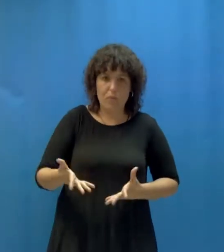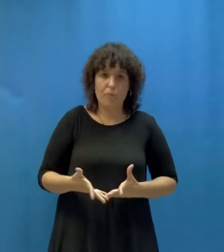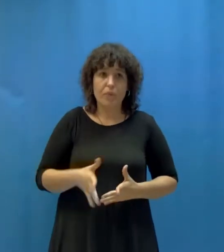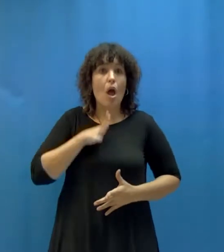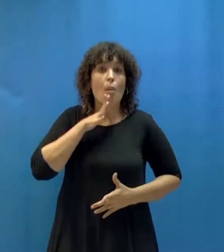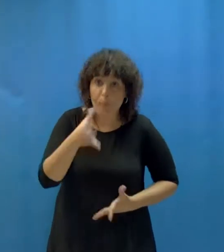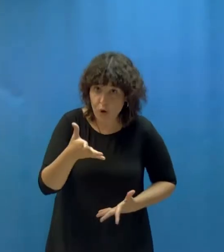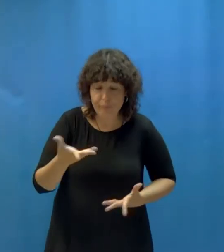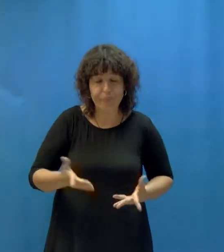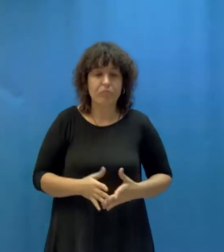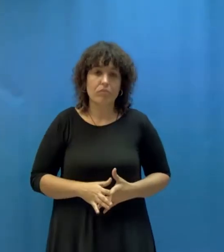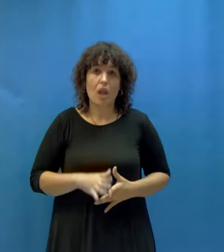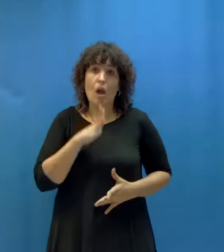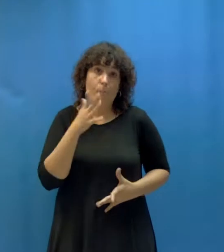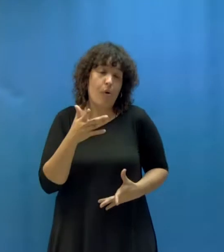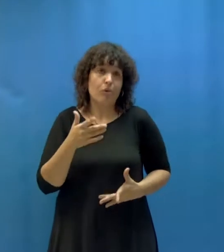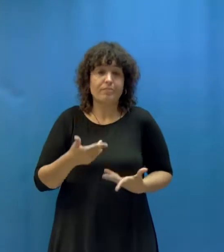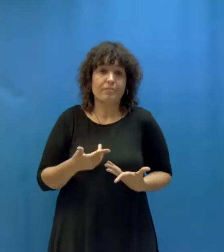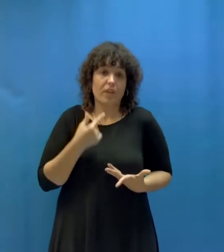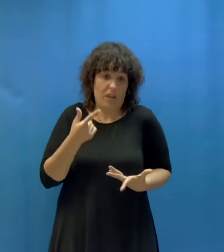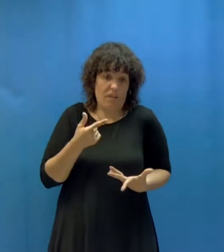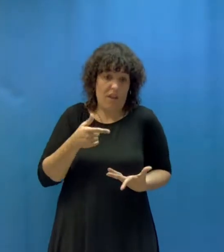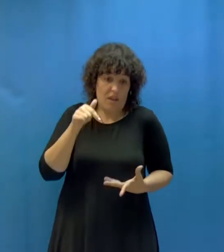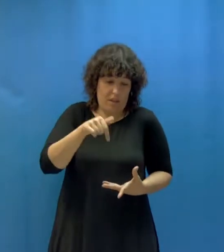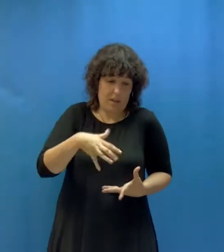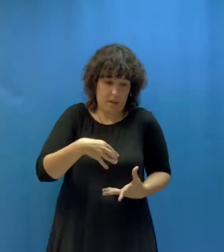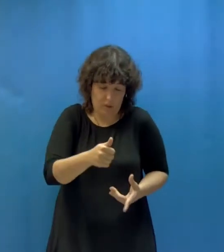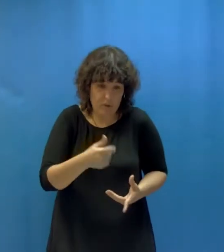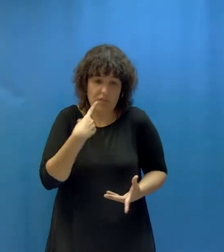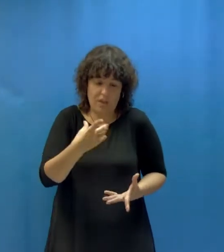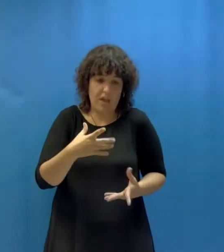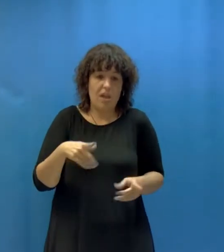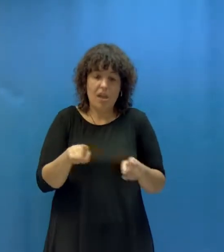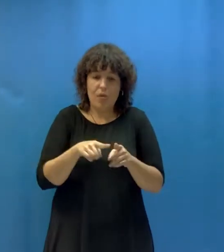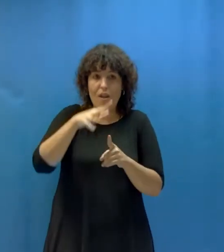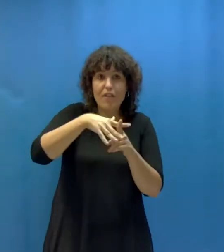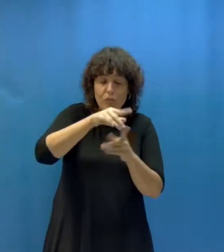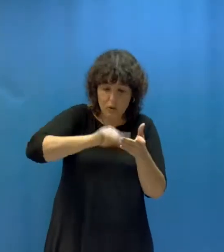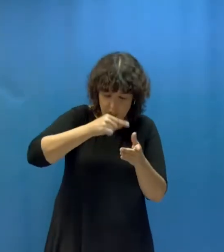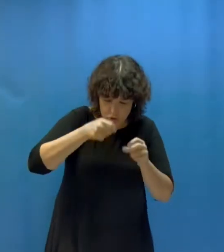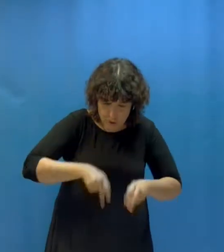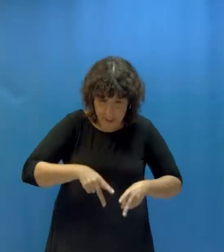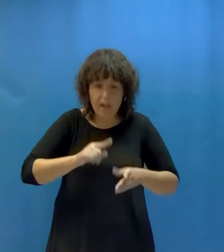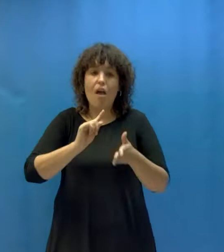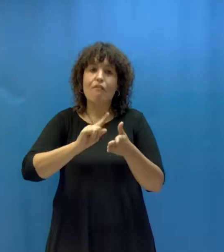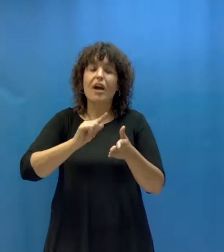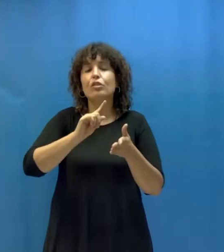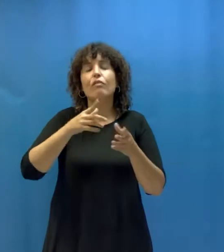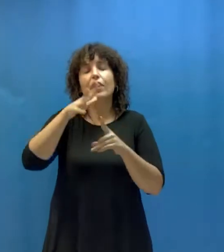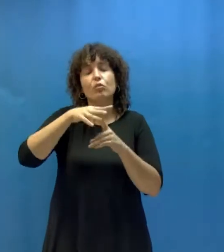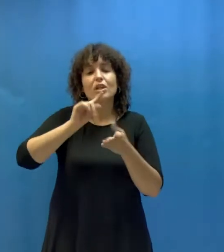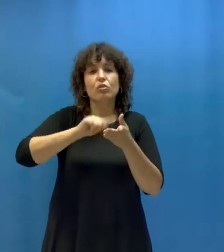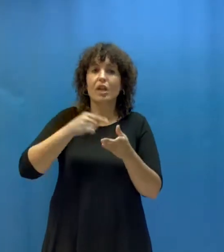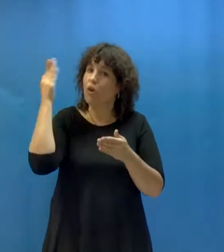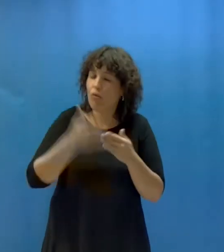porque, según señala la intervención municipal, se trata de facturas sin contrato, facturas de contratos caducados, facturas